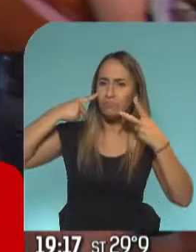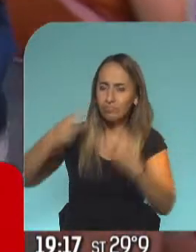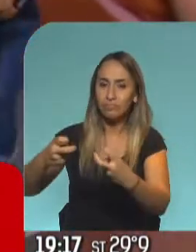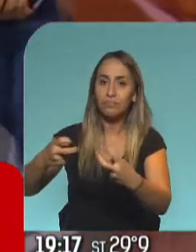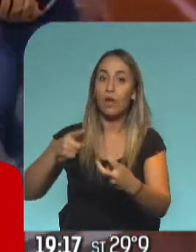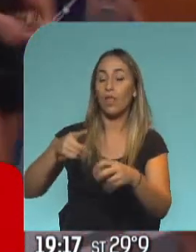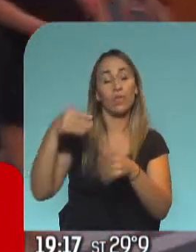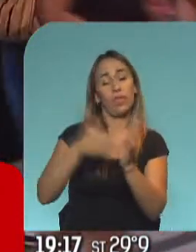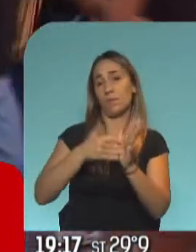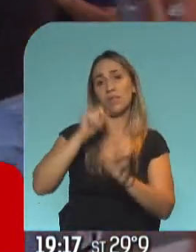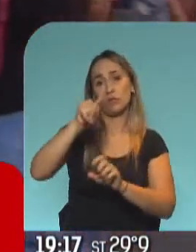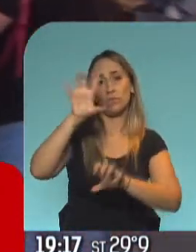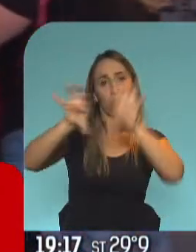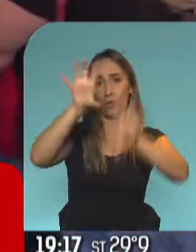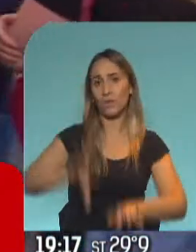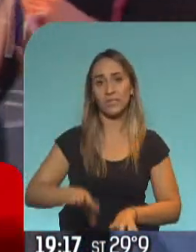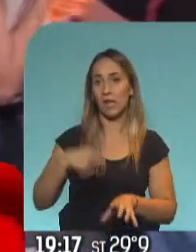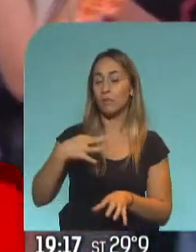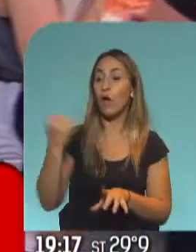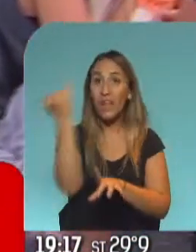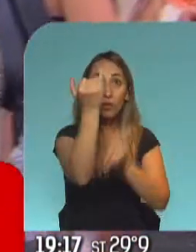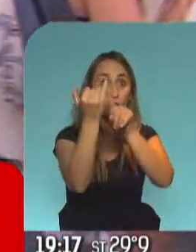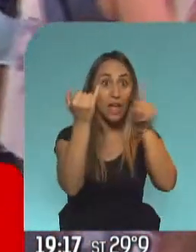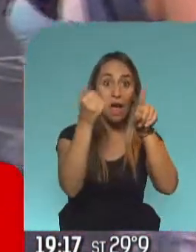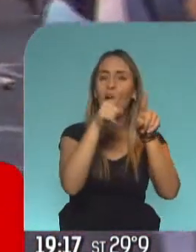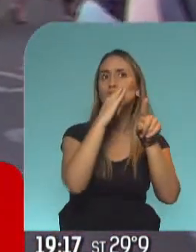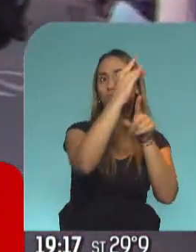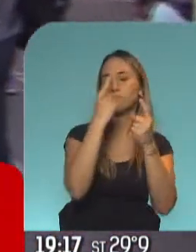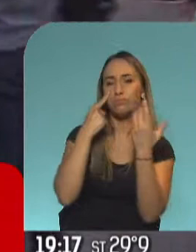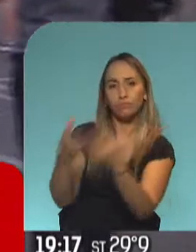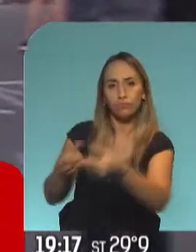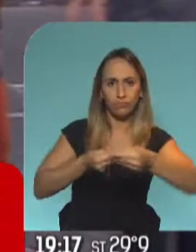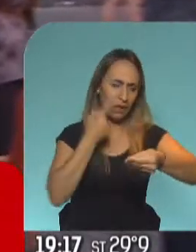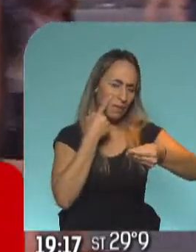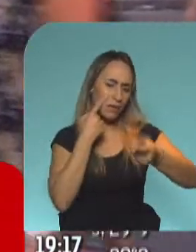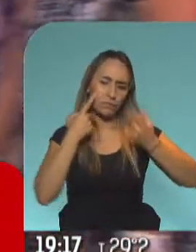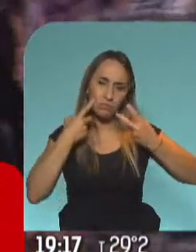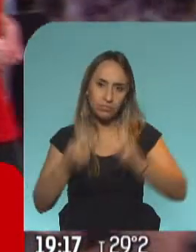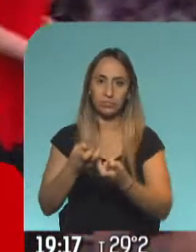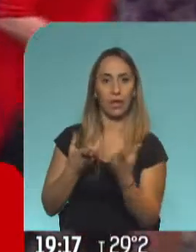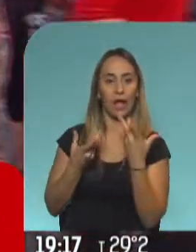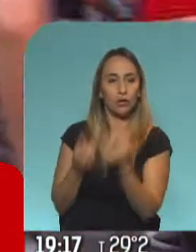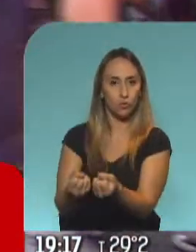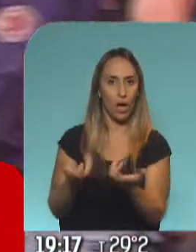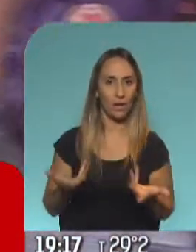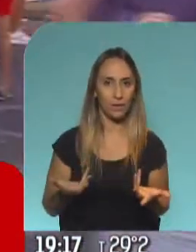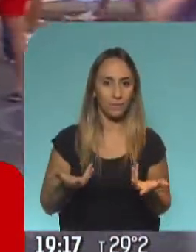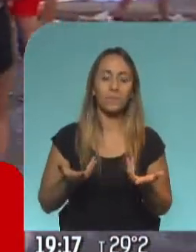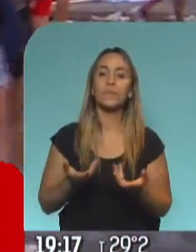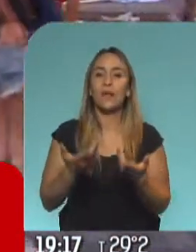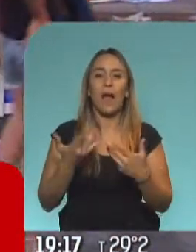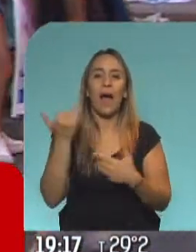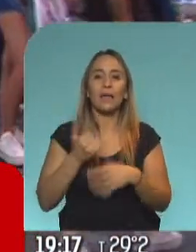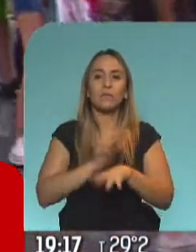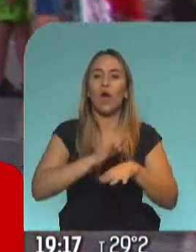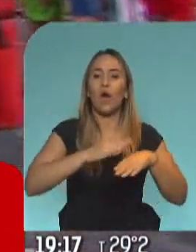las provincias. Por eso, importante este acuerdo, ahora hay que ponerlo en marcha. Bien, y hay que entender, ¿no? También la cadena de responsabilidades. Cuando